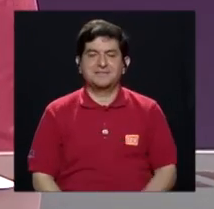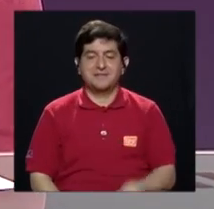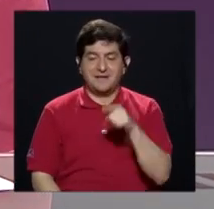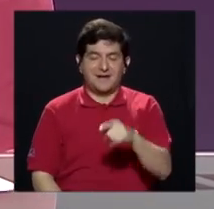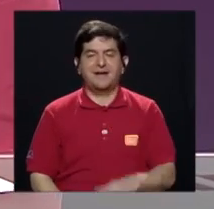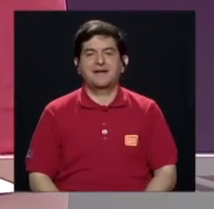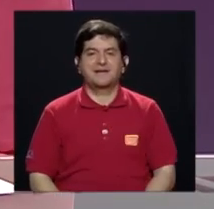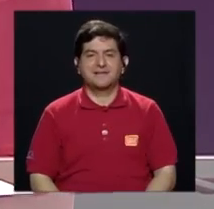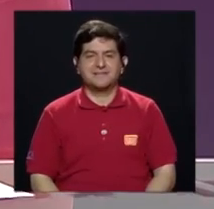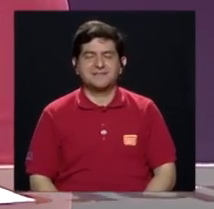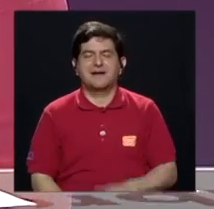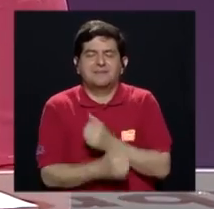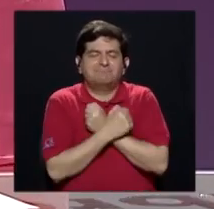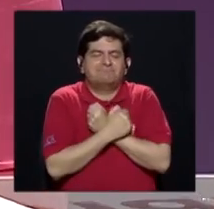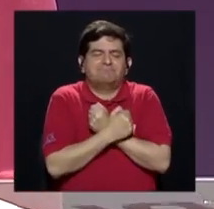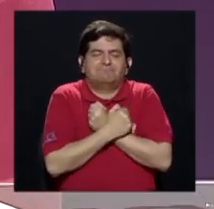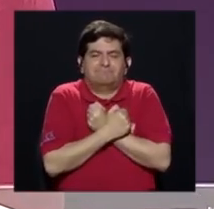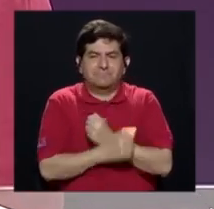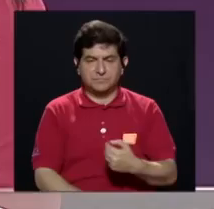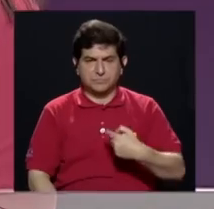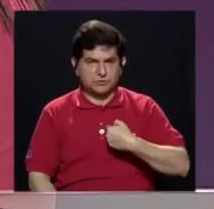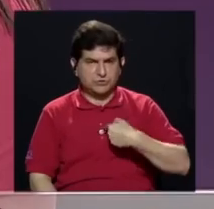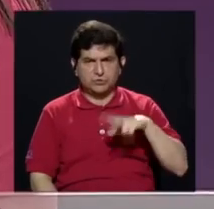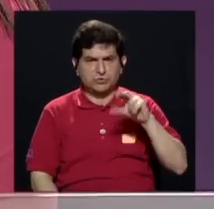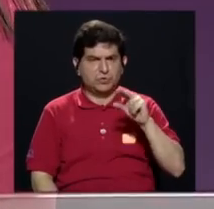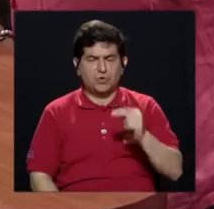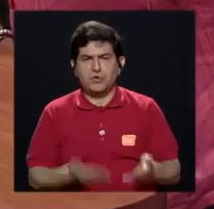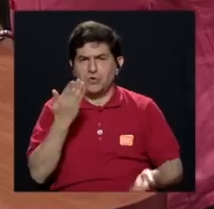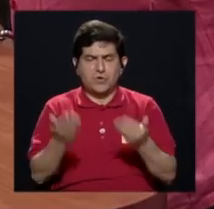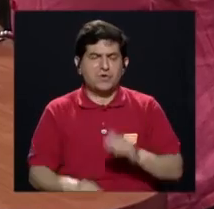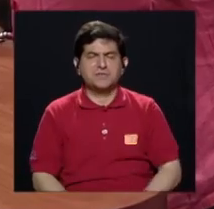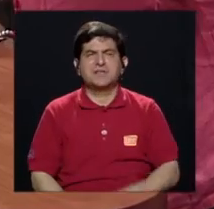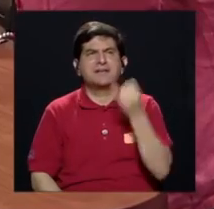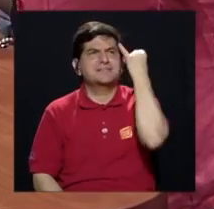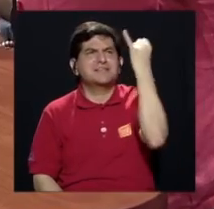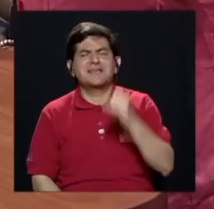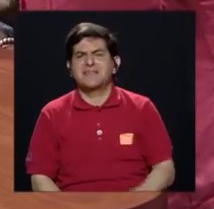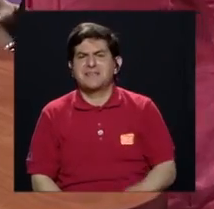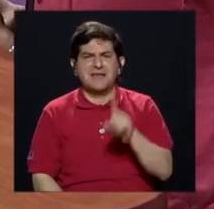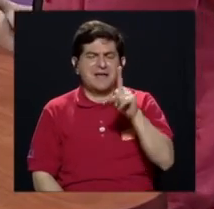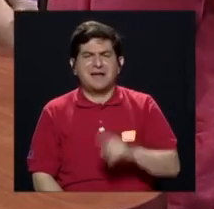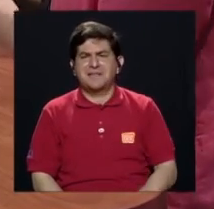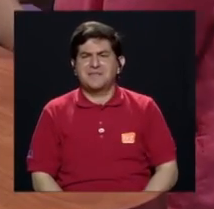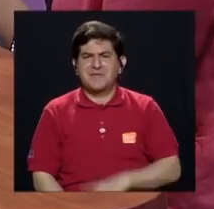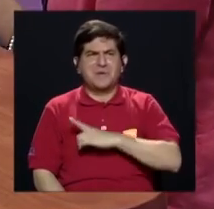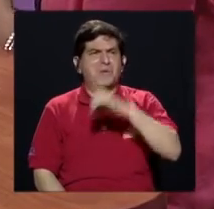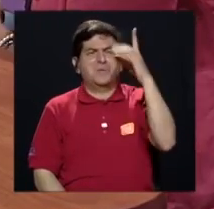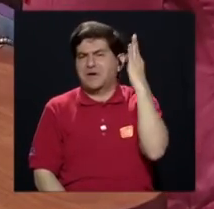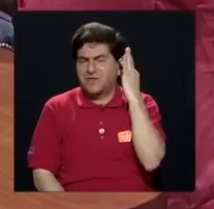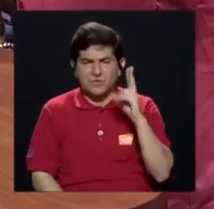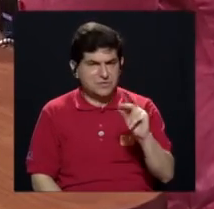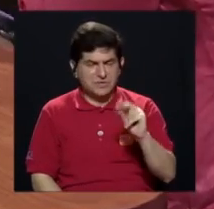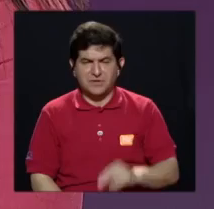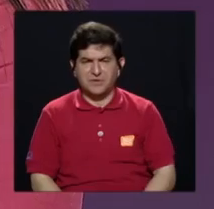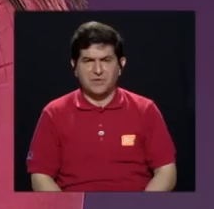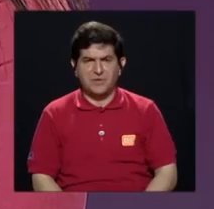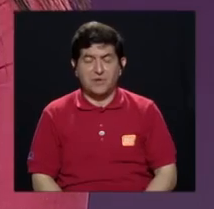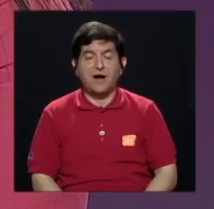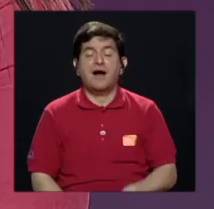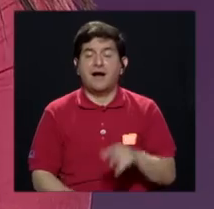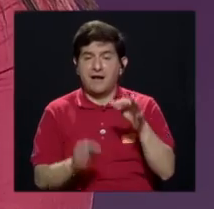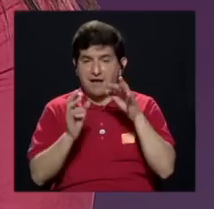por mí porque no a quién estoy adquiriendo esa figura de divinidad para mi pareja entonces vivir la sexualidad en el